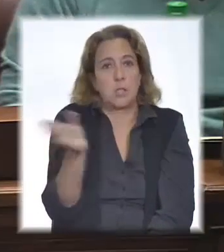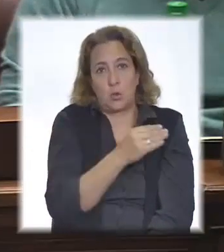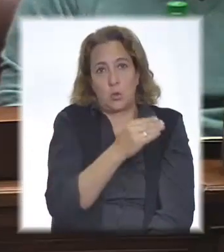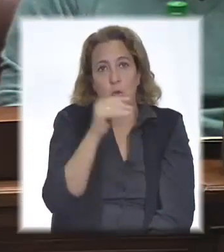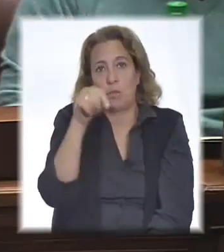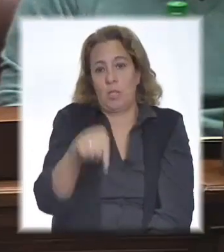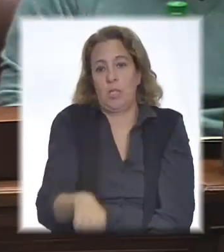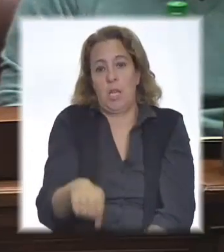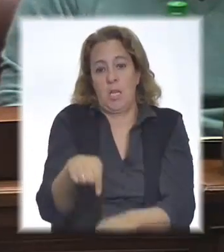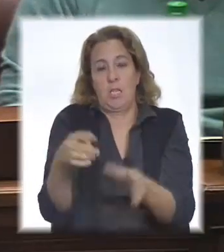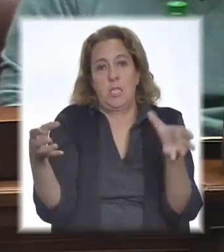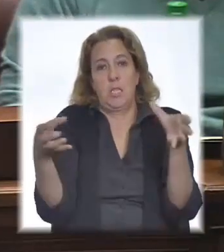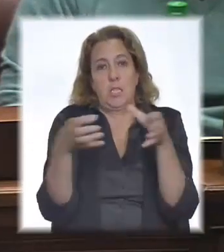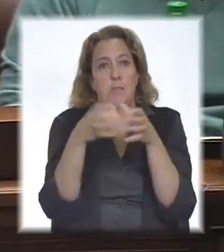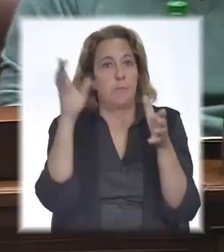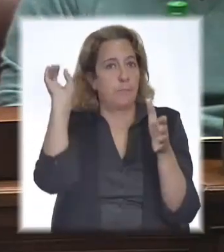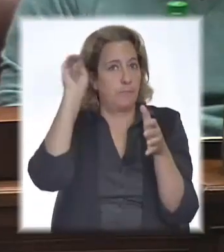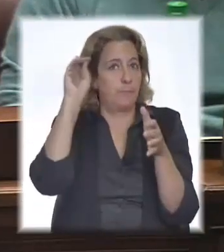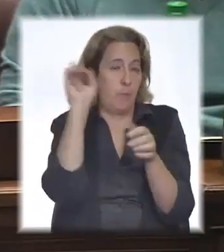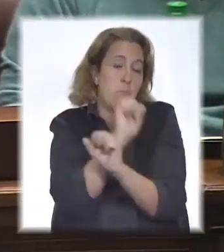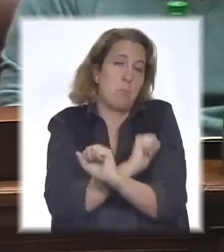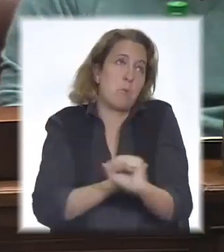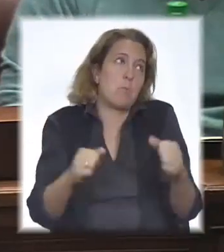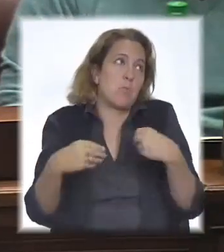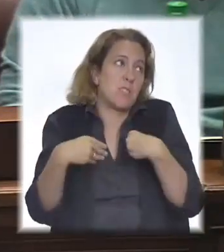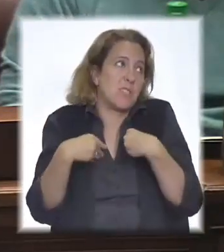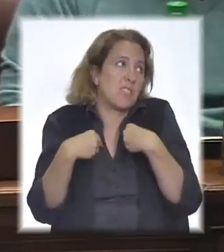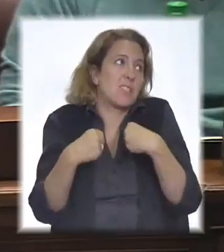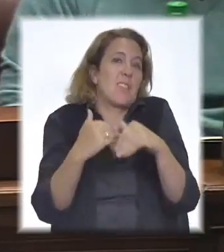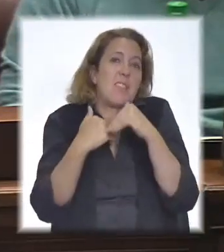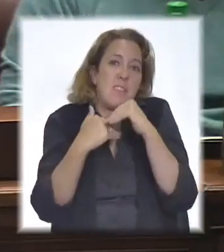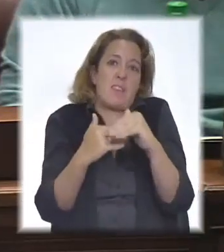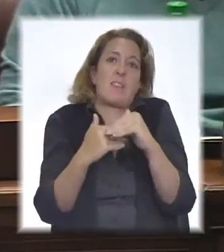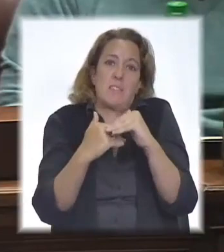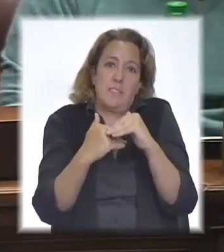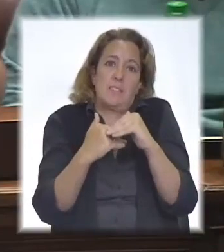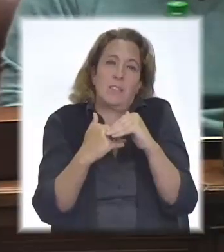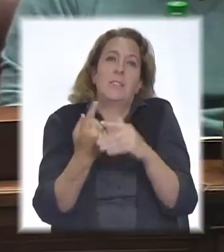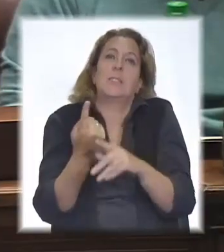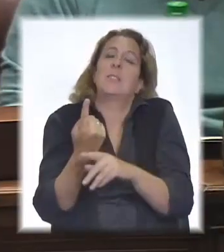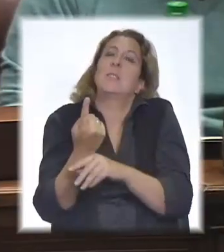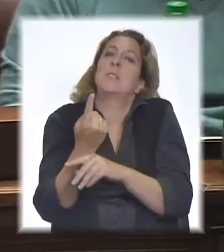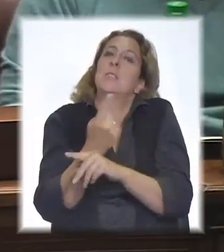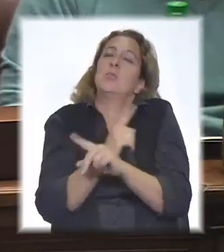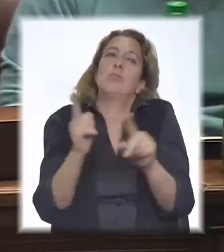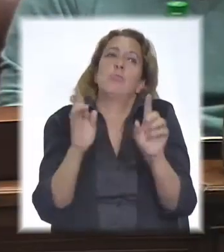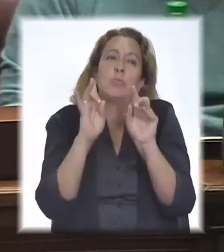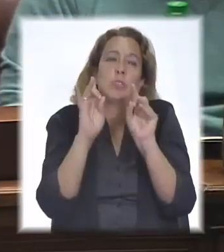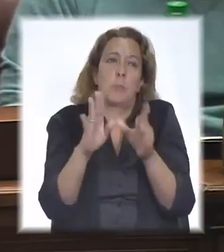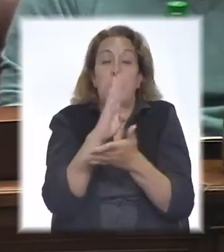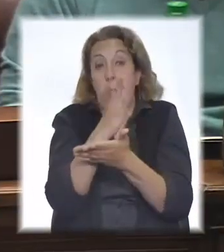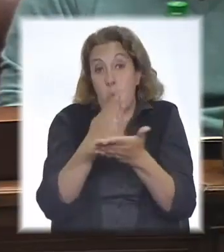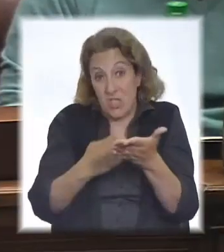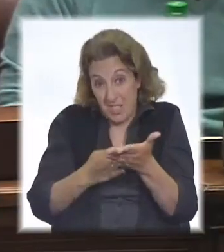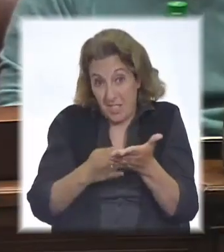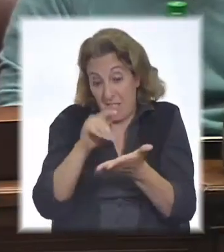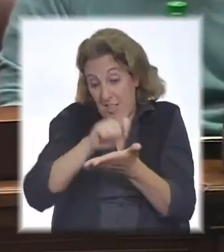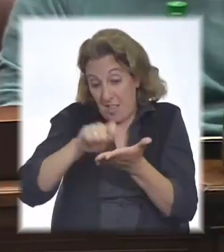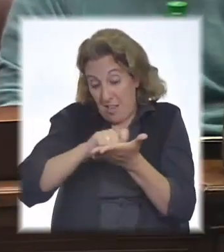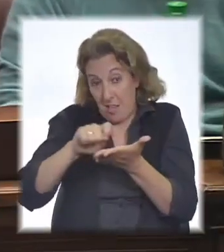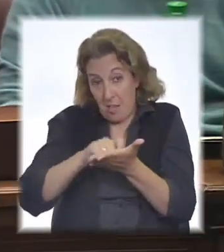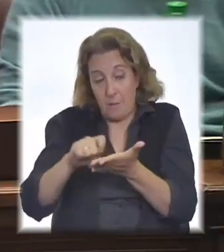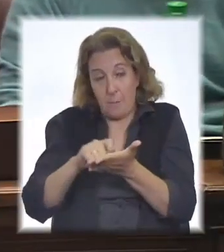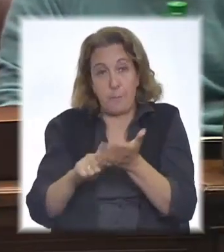en esta sala nos podemos sentir identificados no solo con su poesía no sólo con